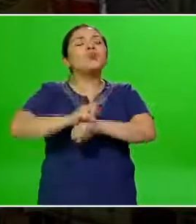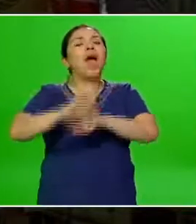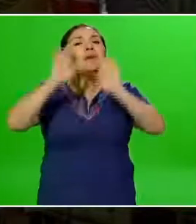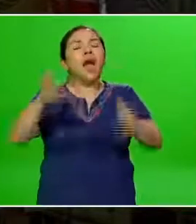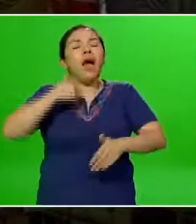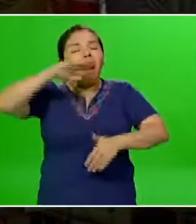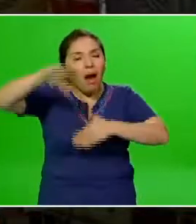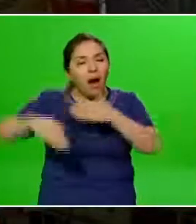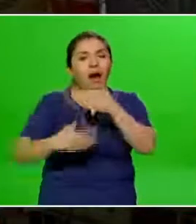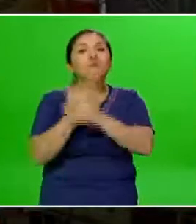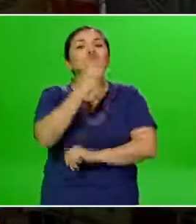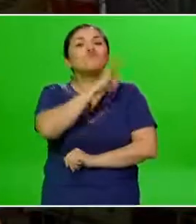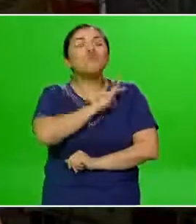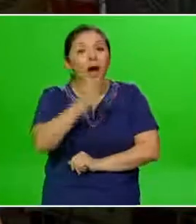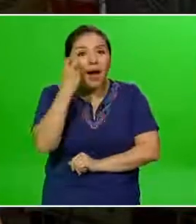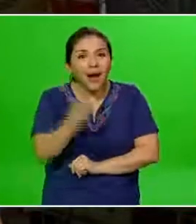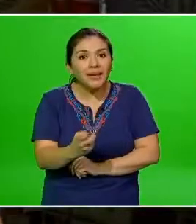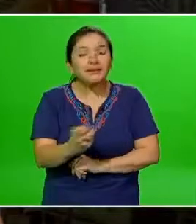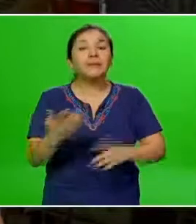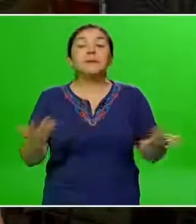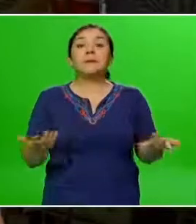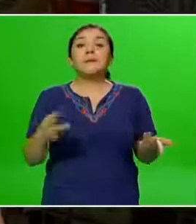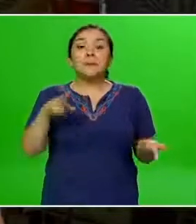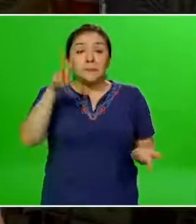pasado, llevaba ella, y